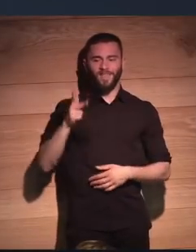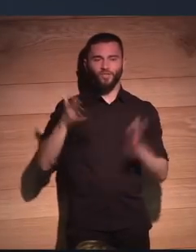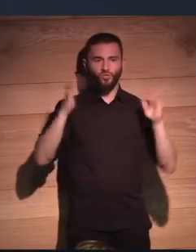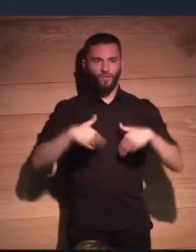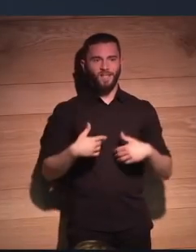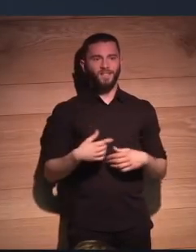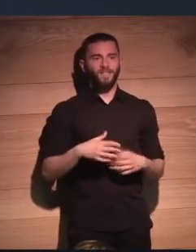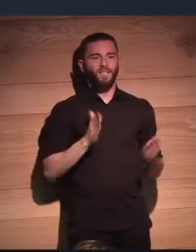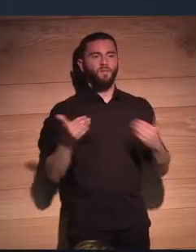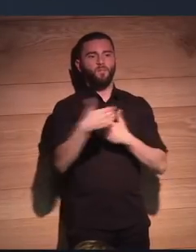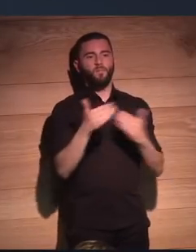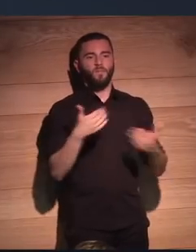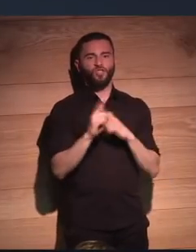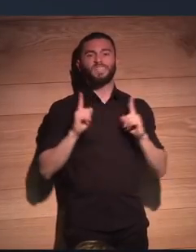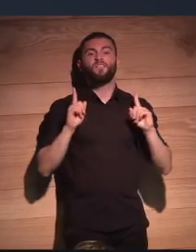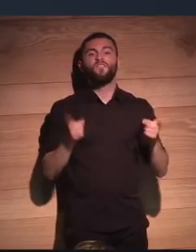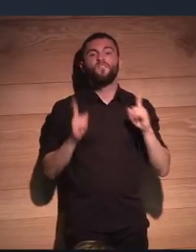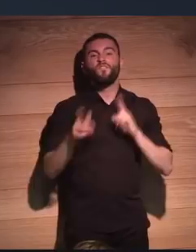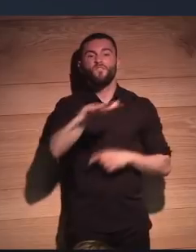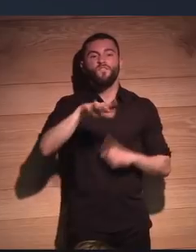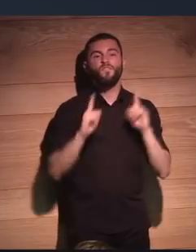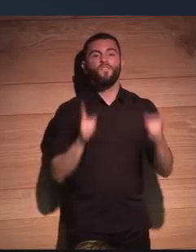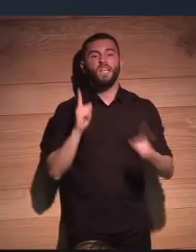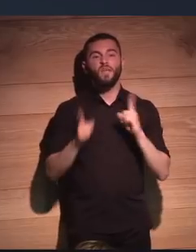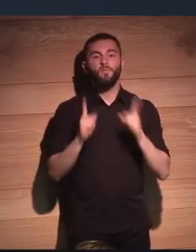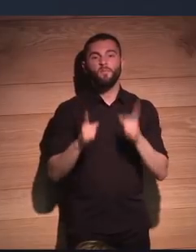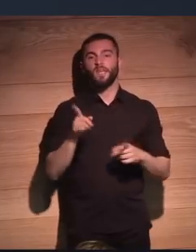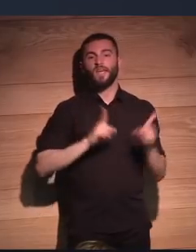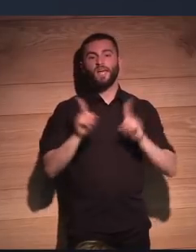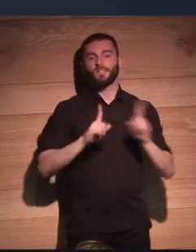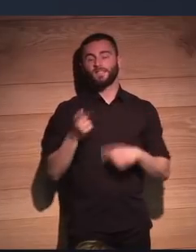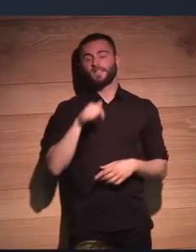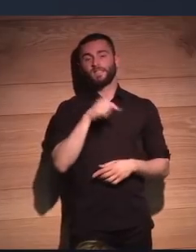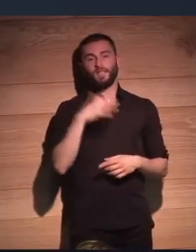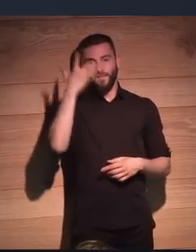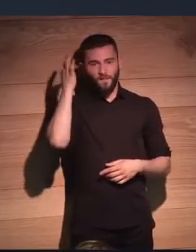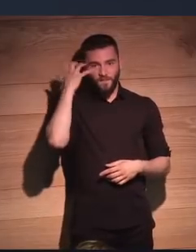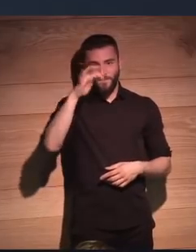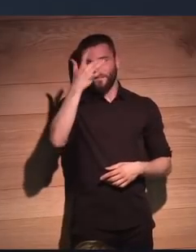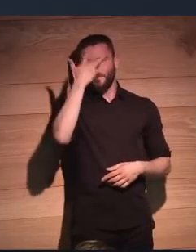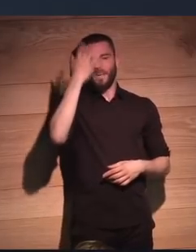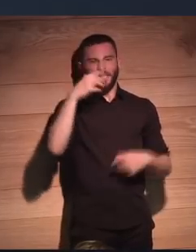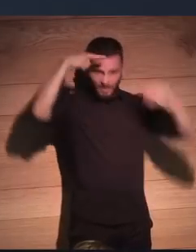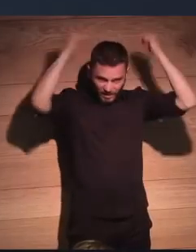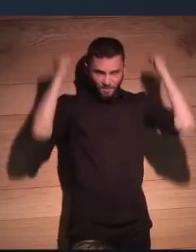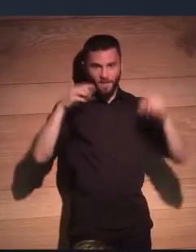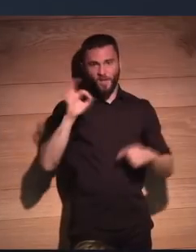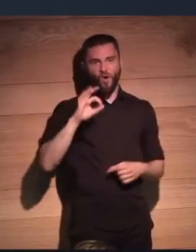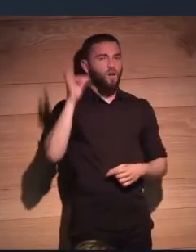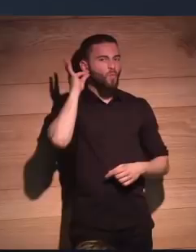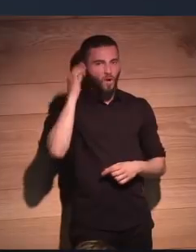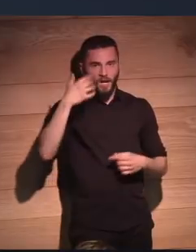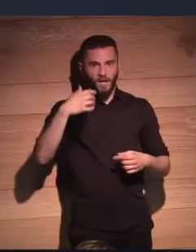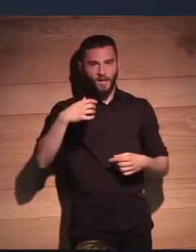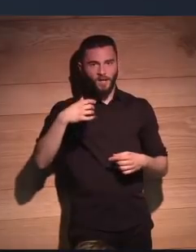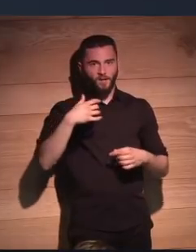hay en Filipinas de Batman, o en Turquía de Batman, o en México con la mujer murciélago. Yo recuerdo de adolescente ver los pósteres